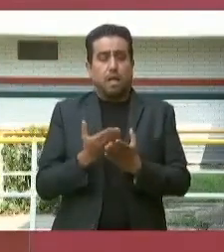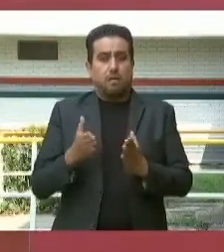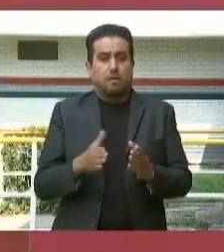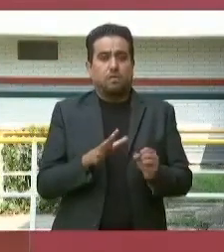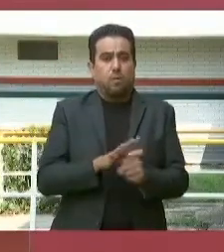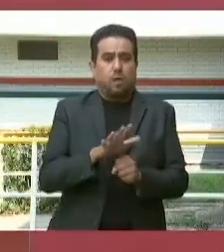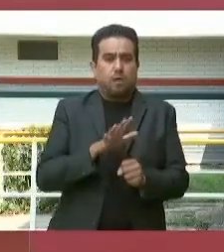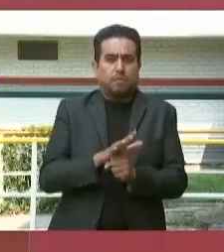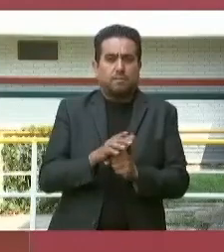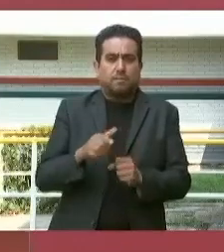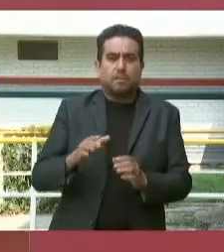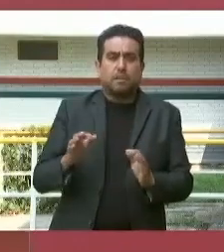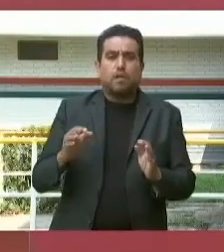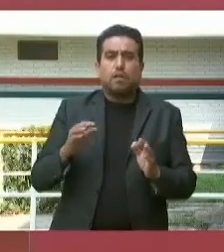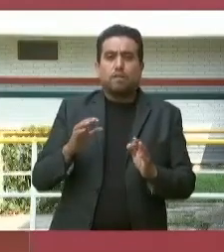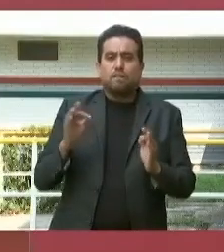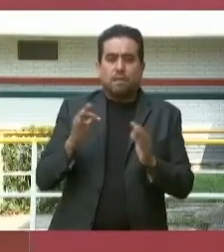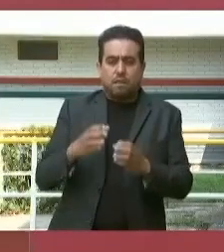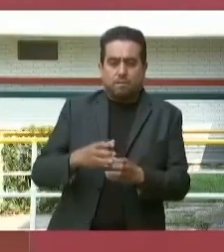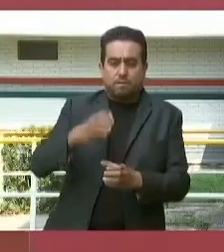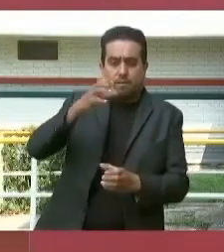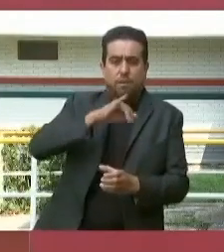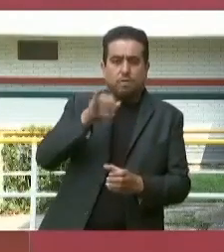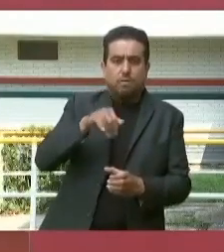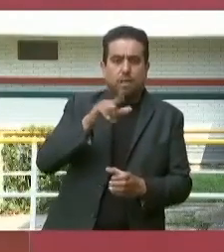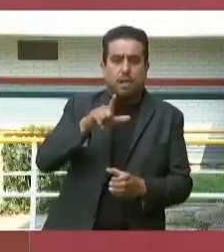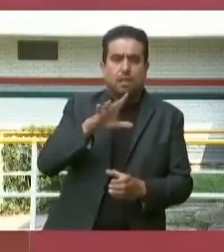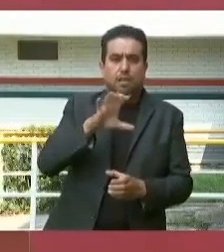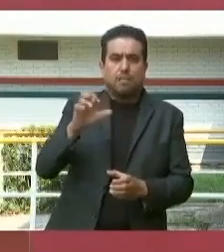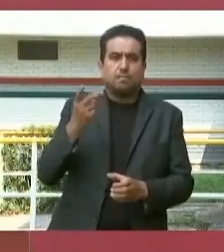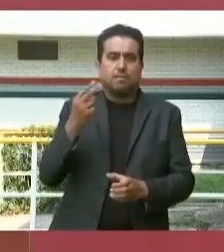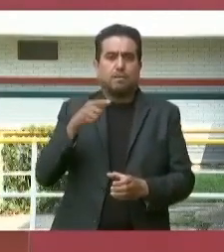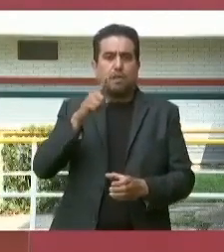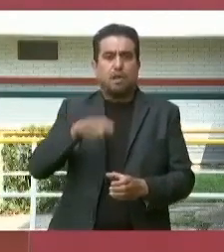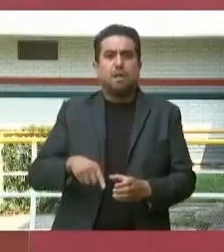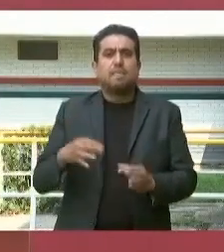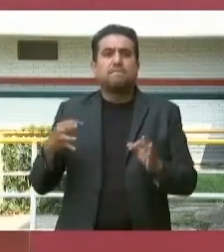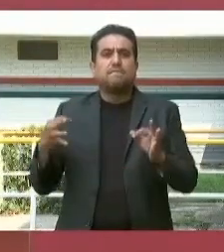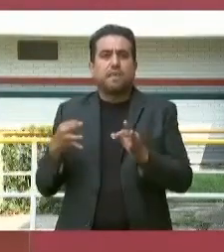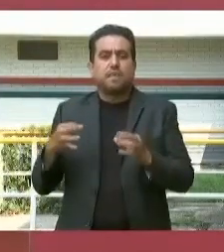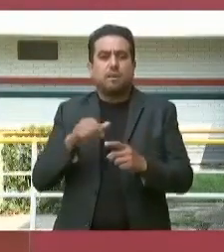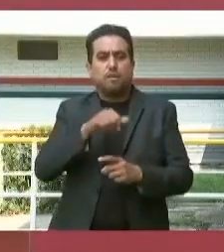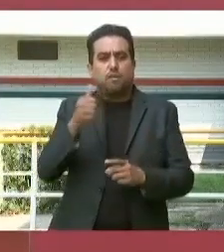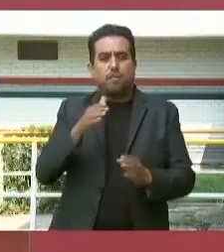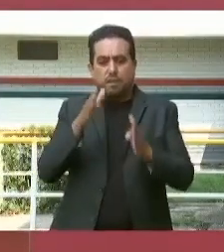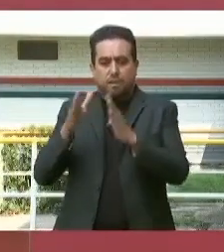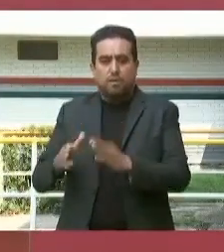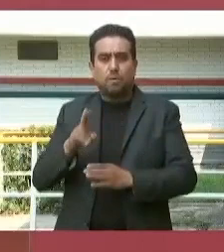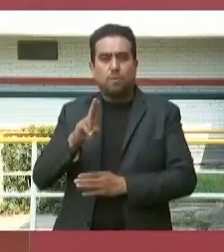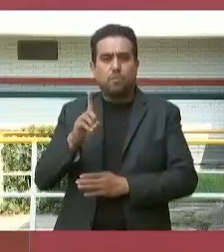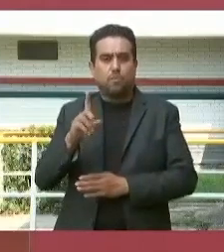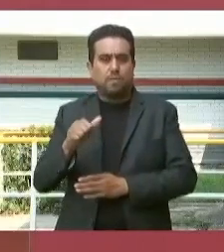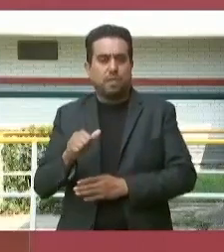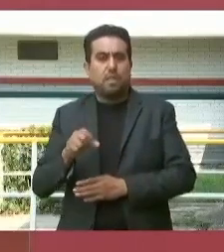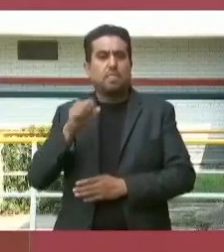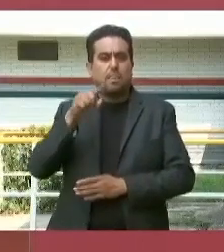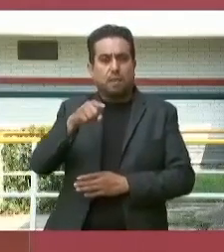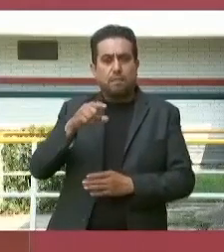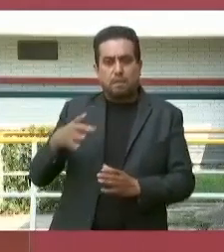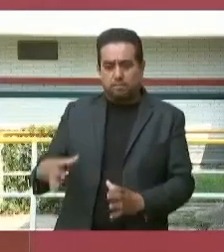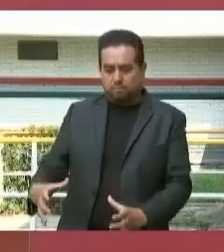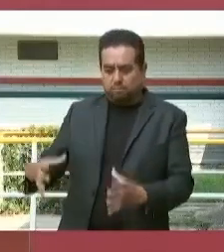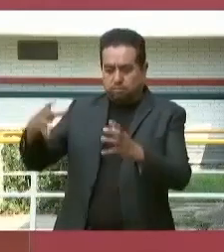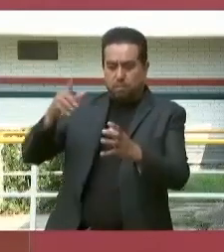mayor de la torre de enfriamiento la jm 527 la planta aguda y el tanque de almacenamiento